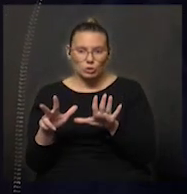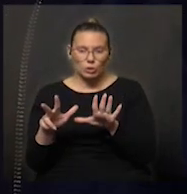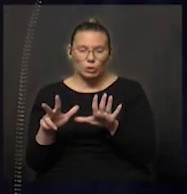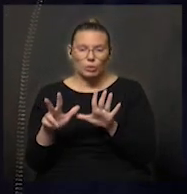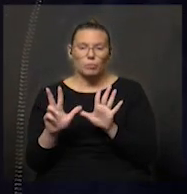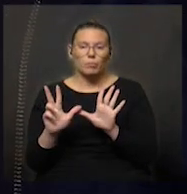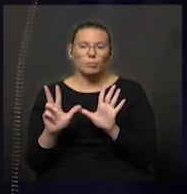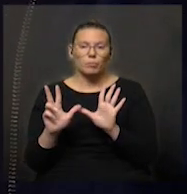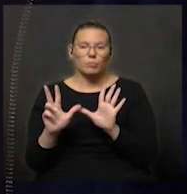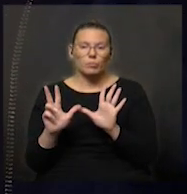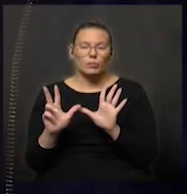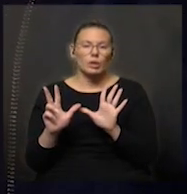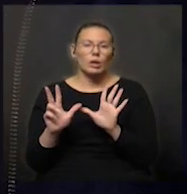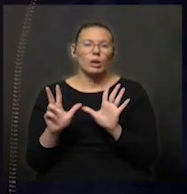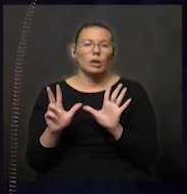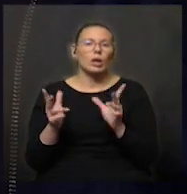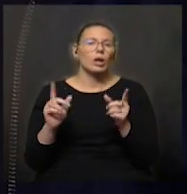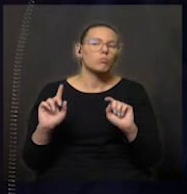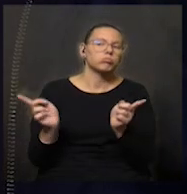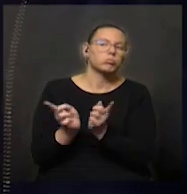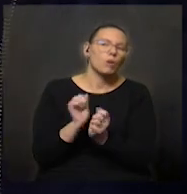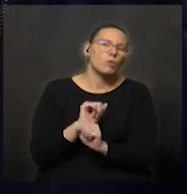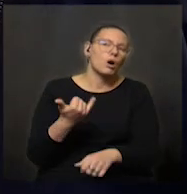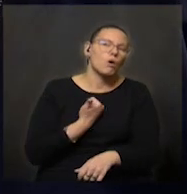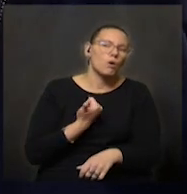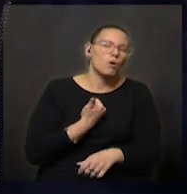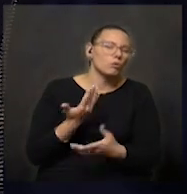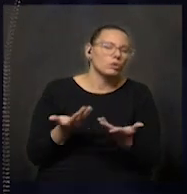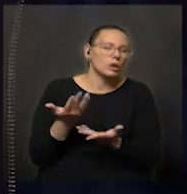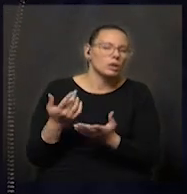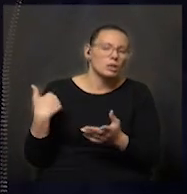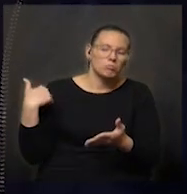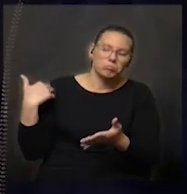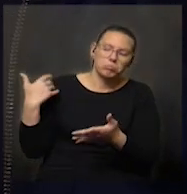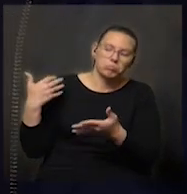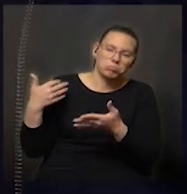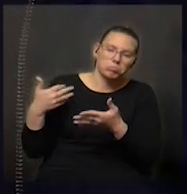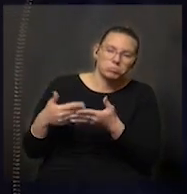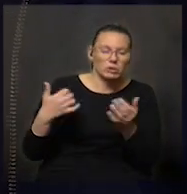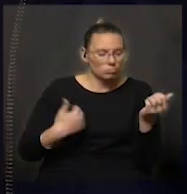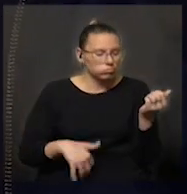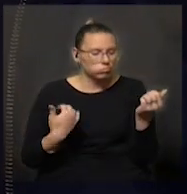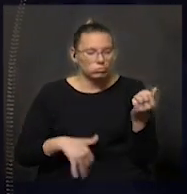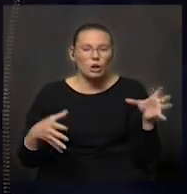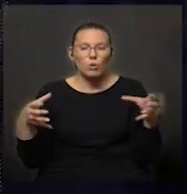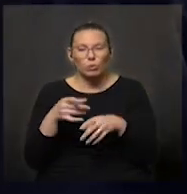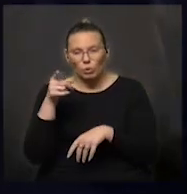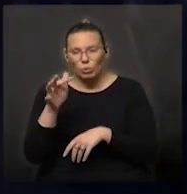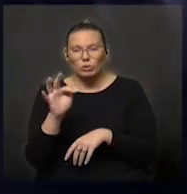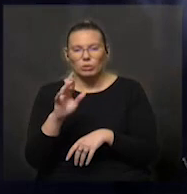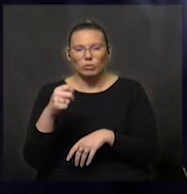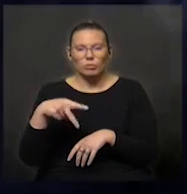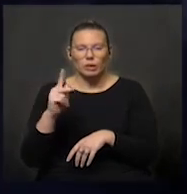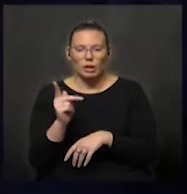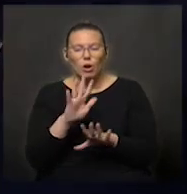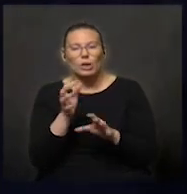¿verdad? ¿Qué resumen me pueden hacer de este tiempo de tocar juntos, sobre todo vos, Frank? Juan